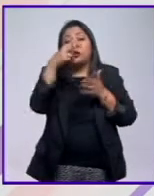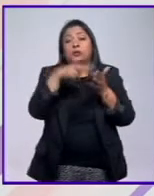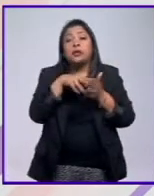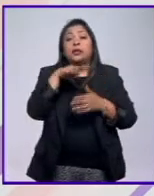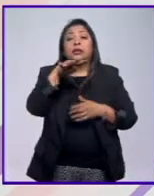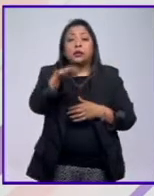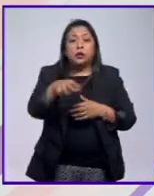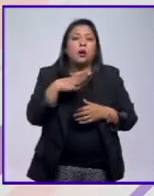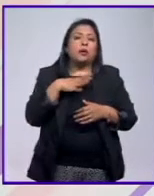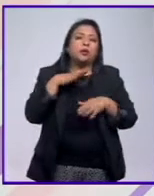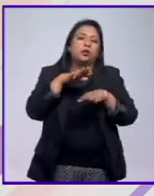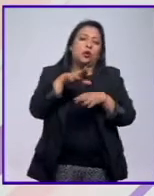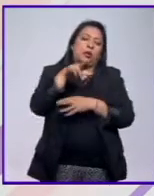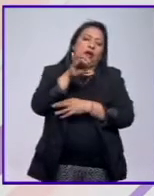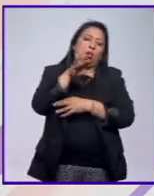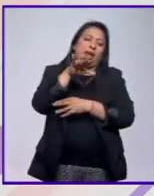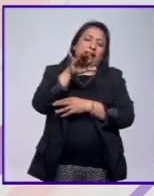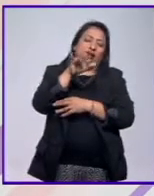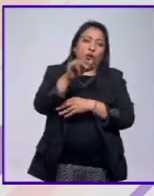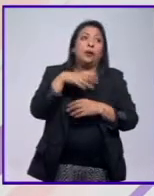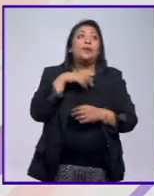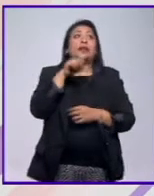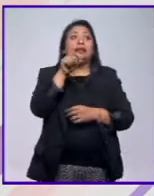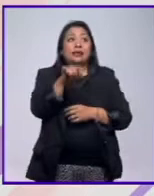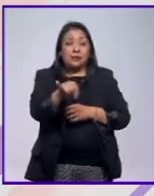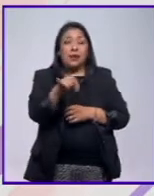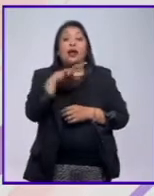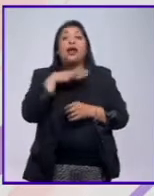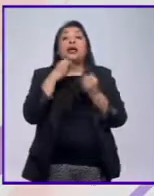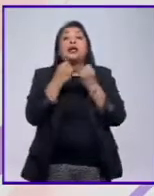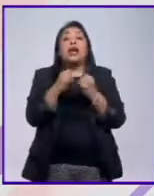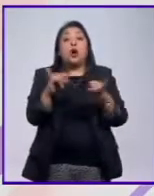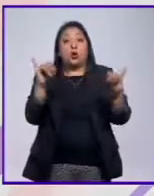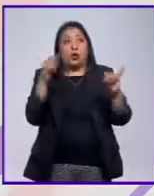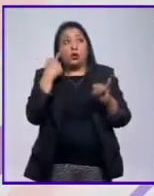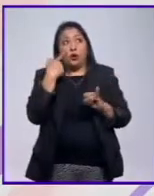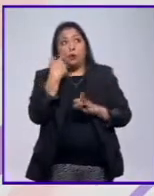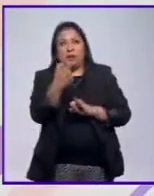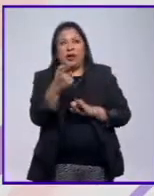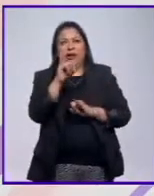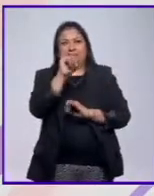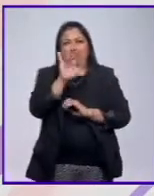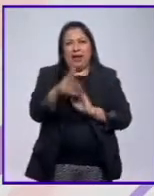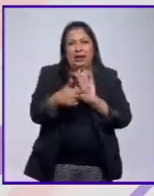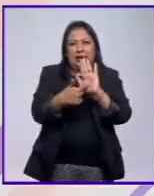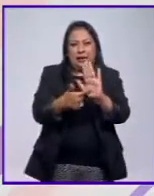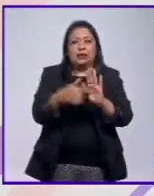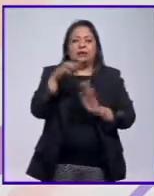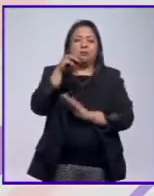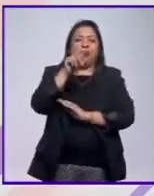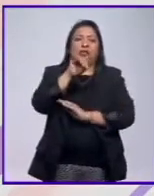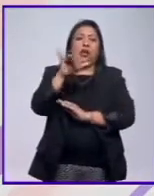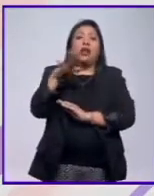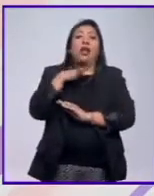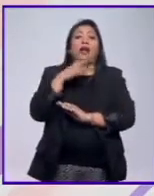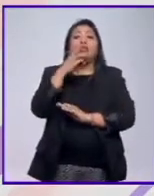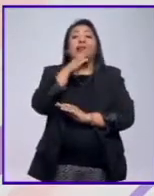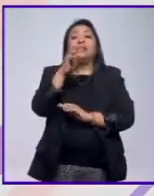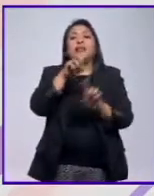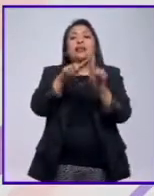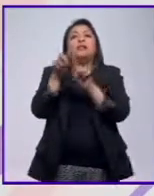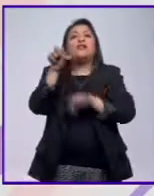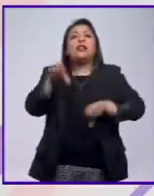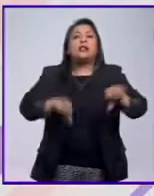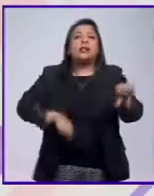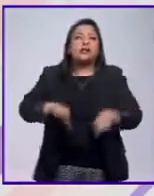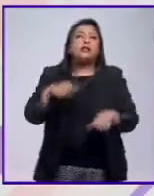la nomenclatura. Además de la espectacular inauguración que pueden ver en estas imágenes, Matera acogerá más de 300